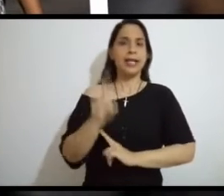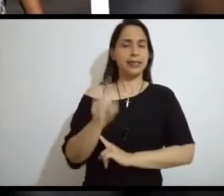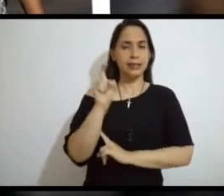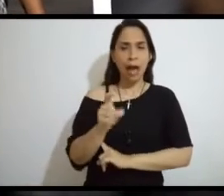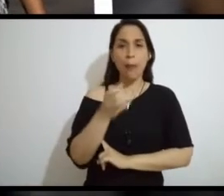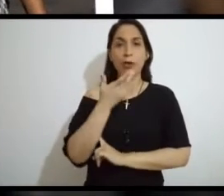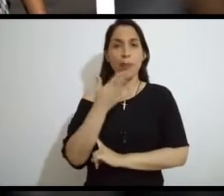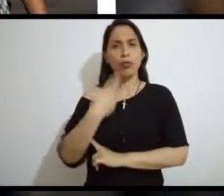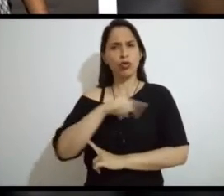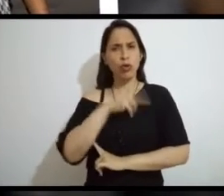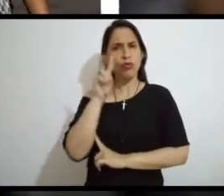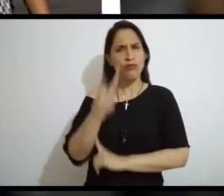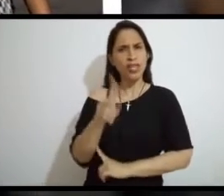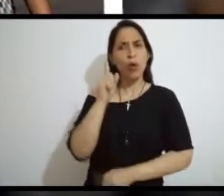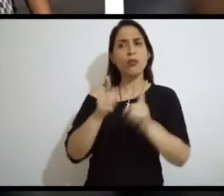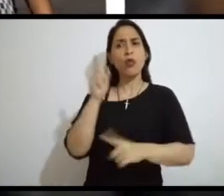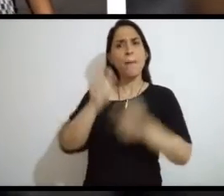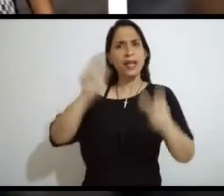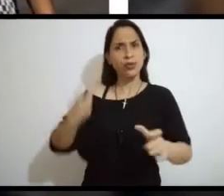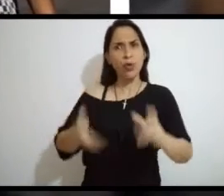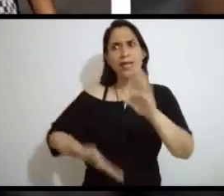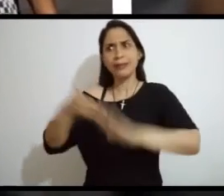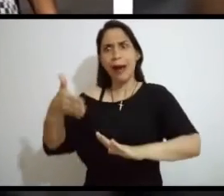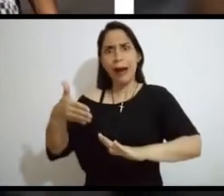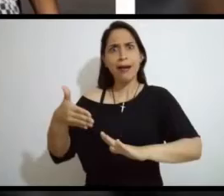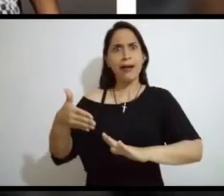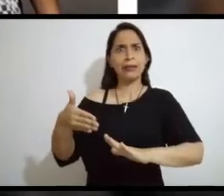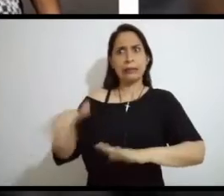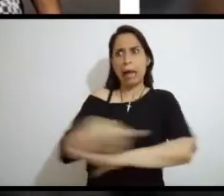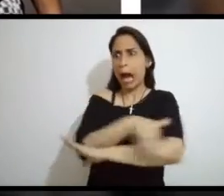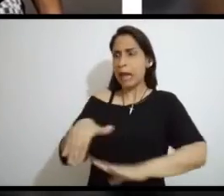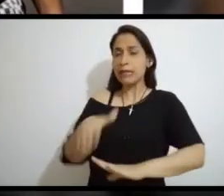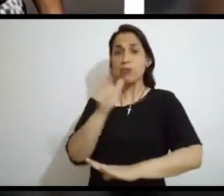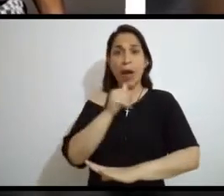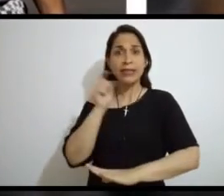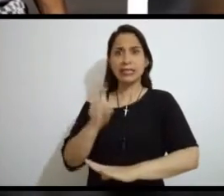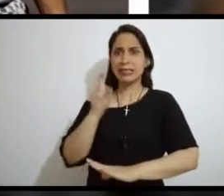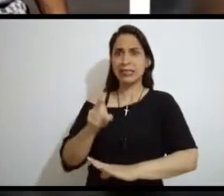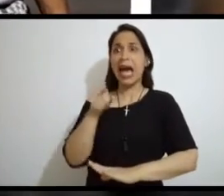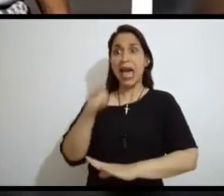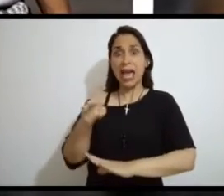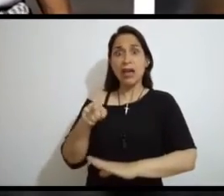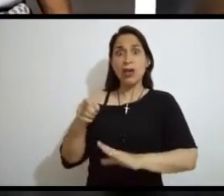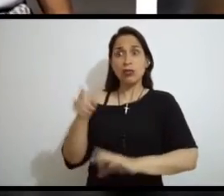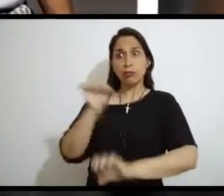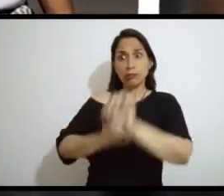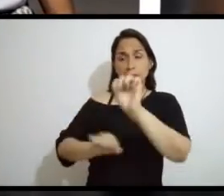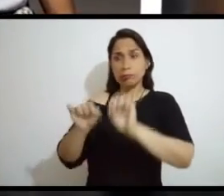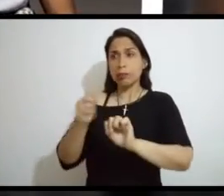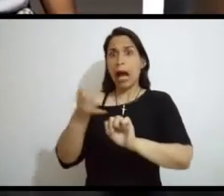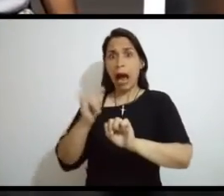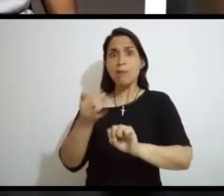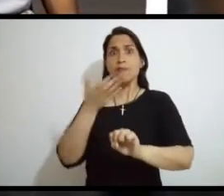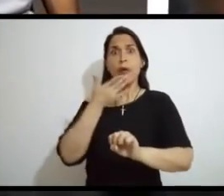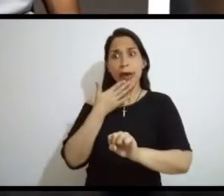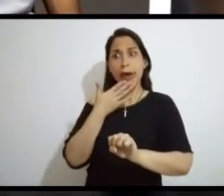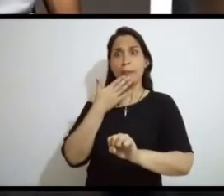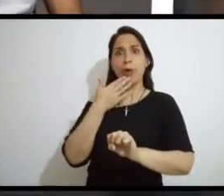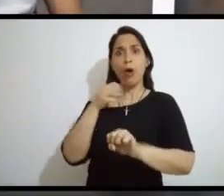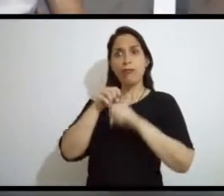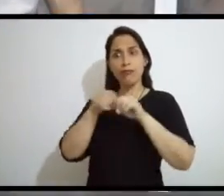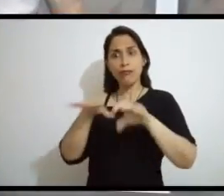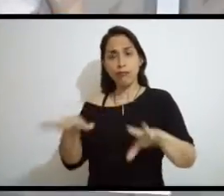necesario. Hemos notado que las personas salen sin necesidad y se están sometiendo a los riesgos del